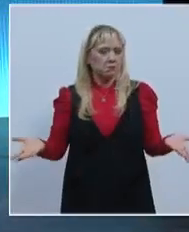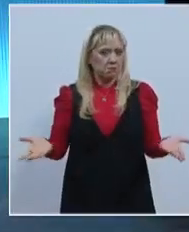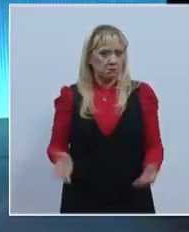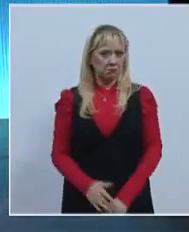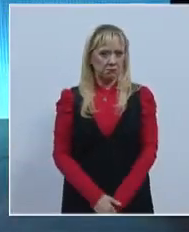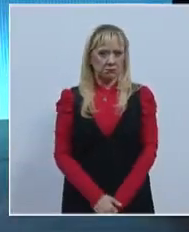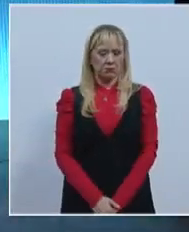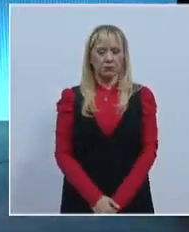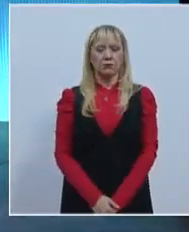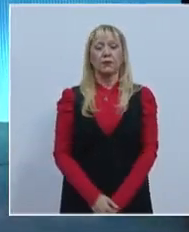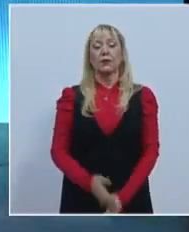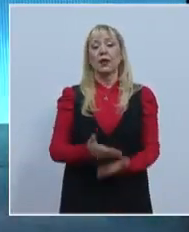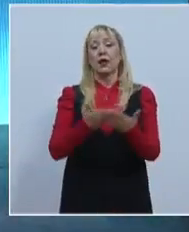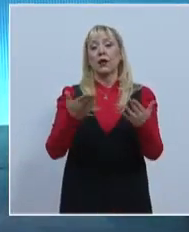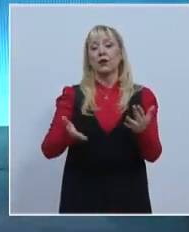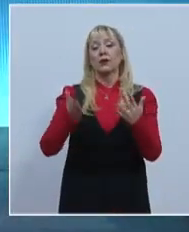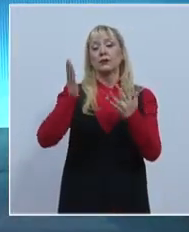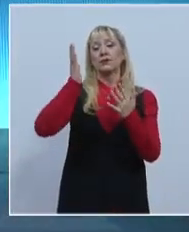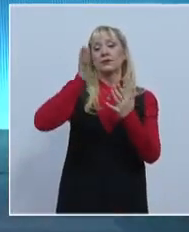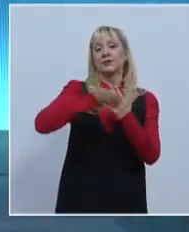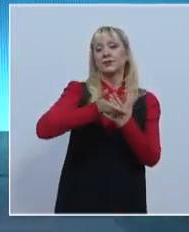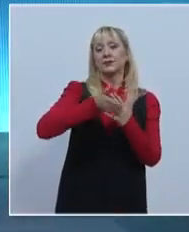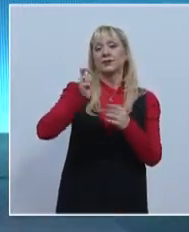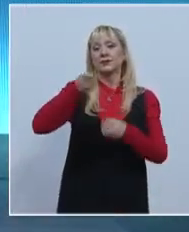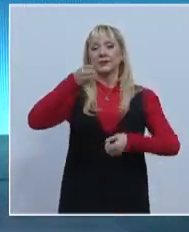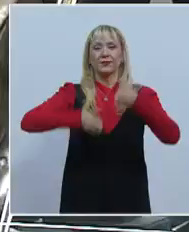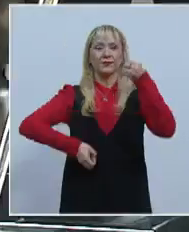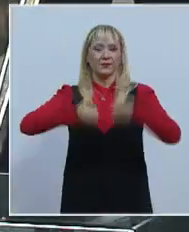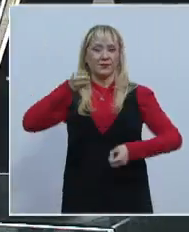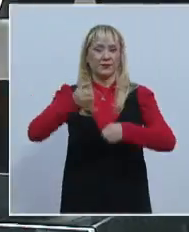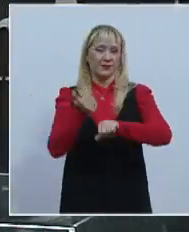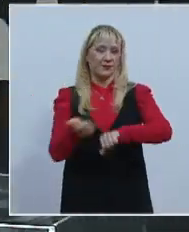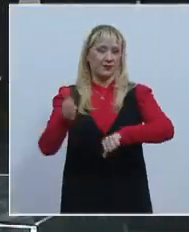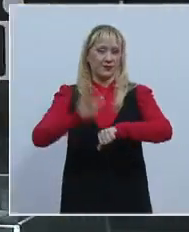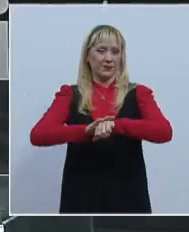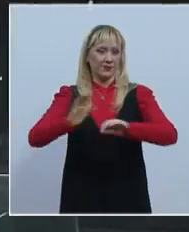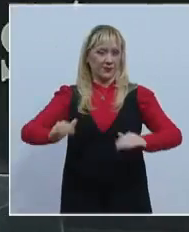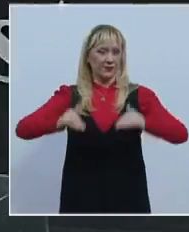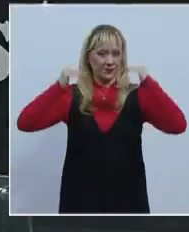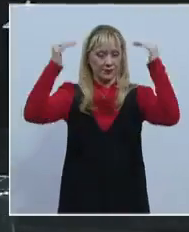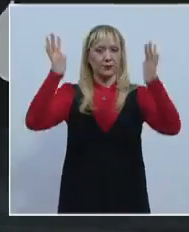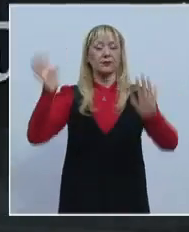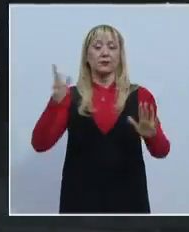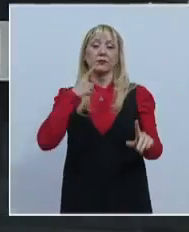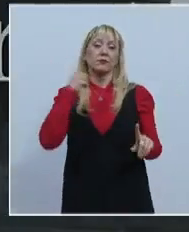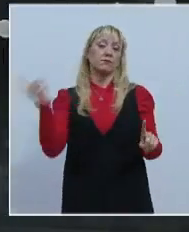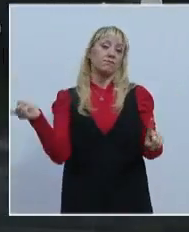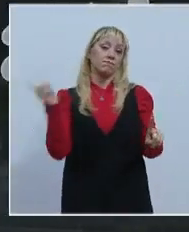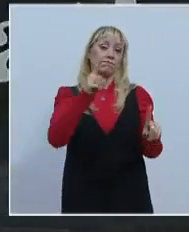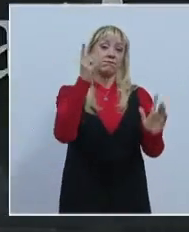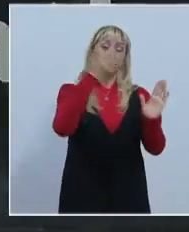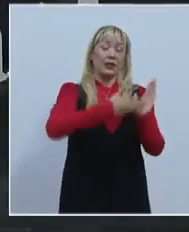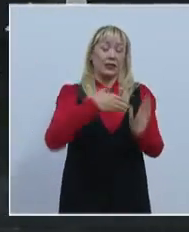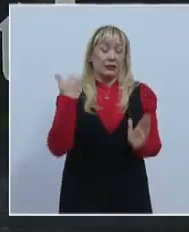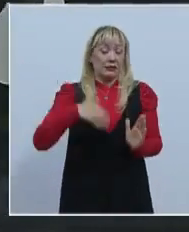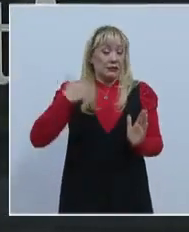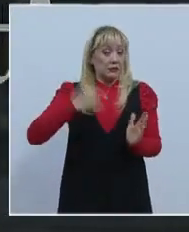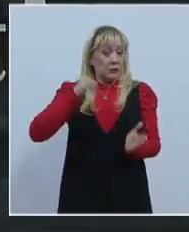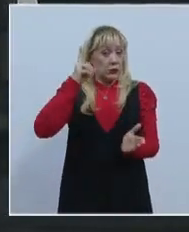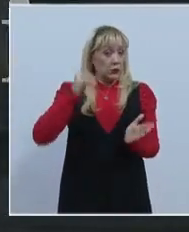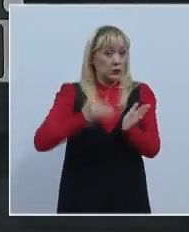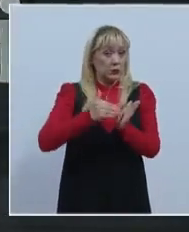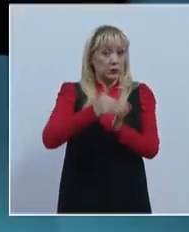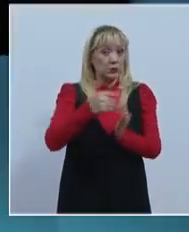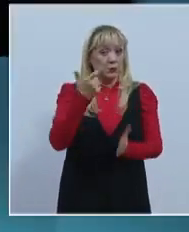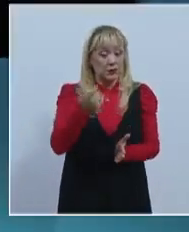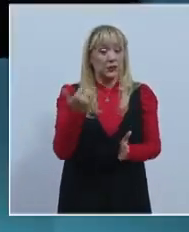La tercera sección de la Sala Superior del Tribunal Federal de Justicia Administrativa impuso una sanción de más de 1 millón de pesos y